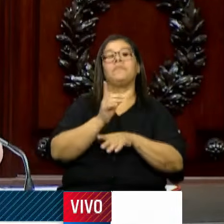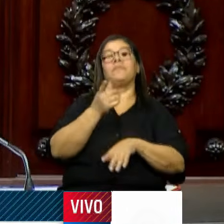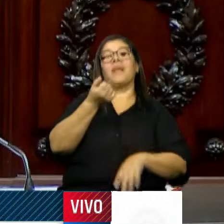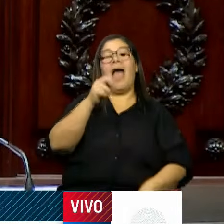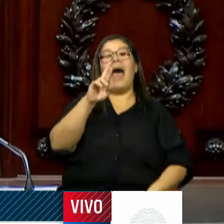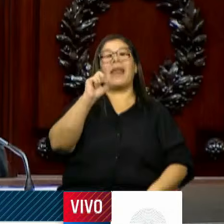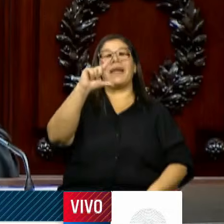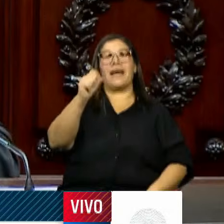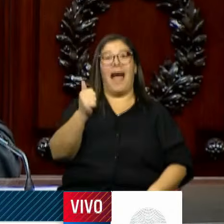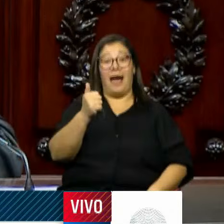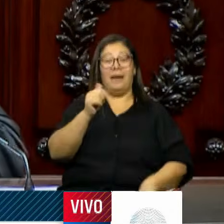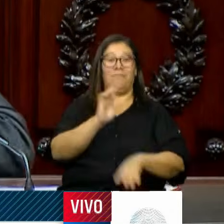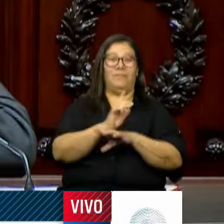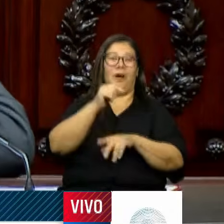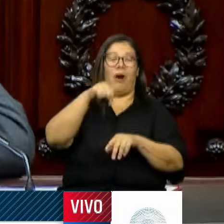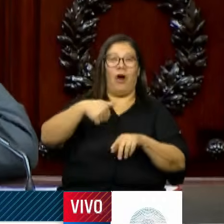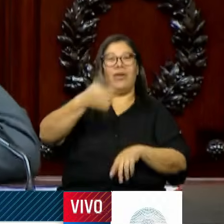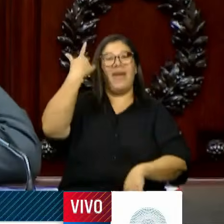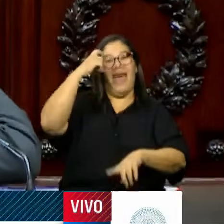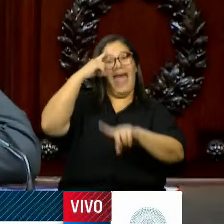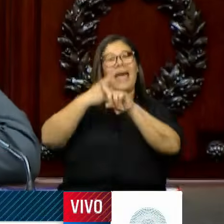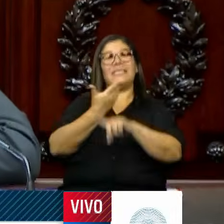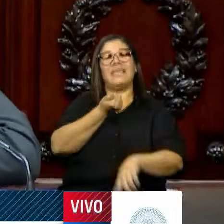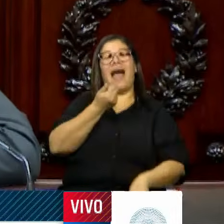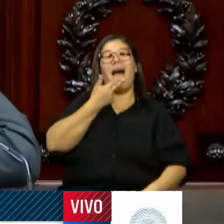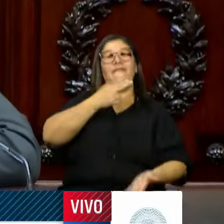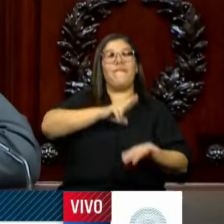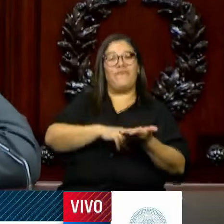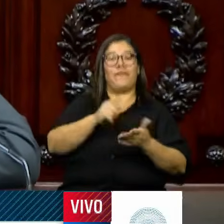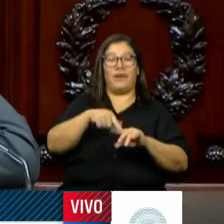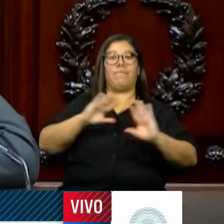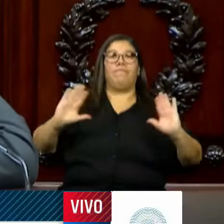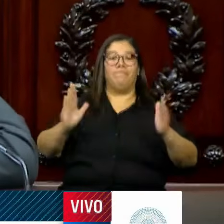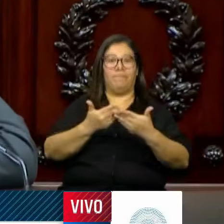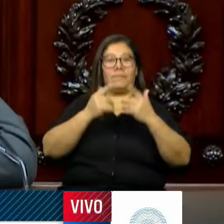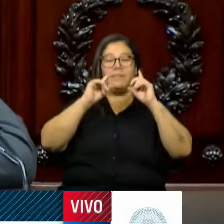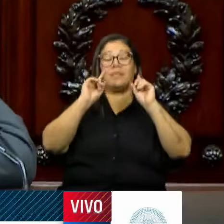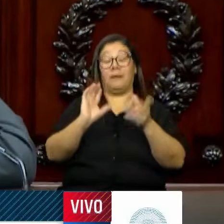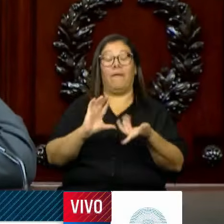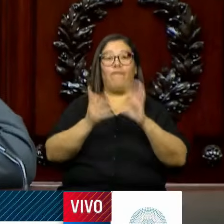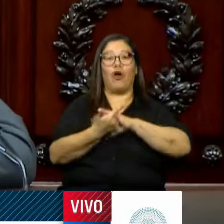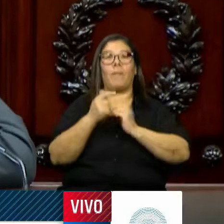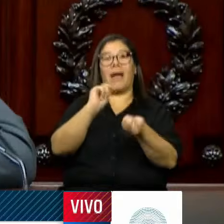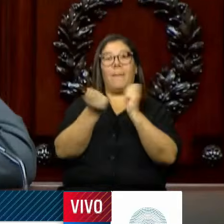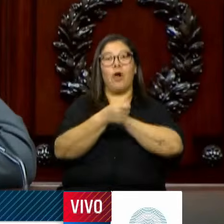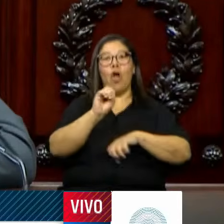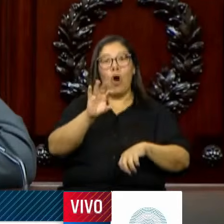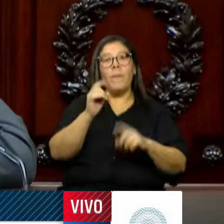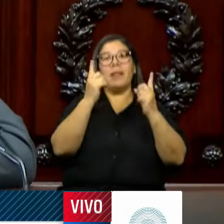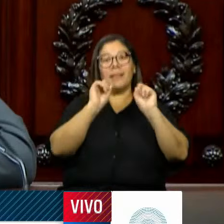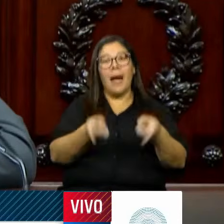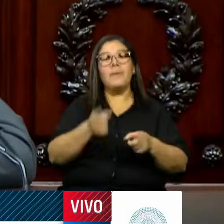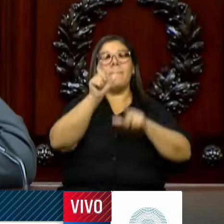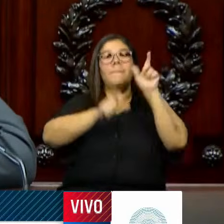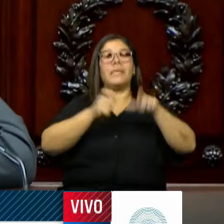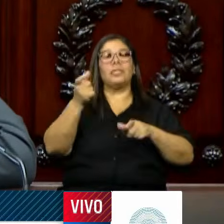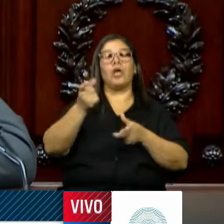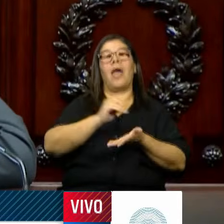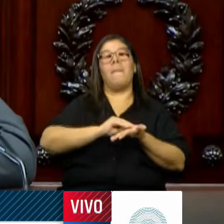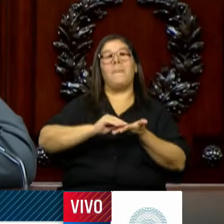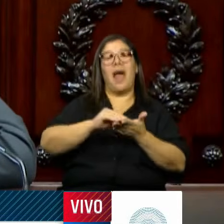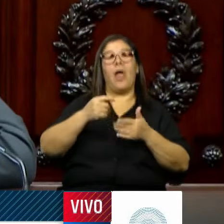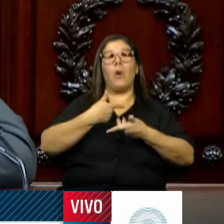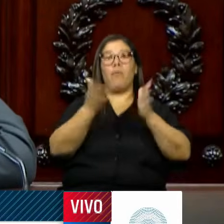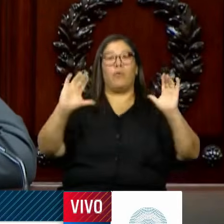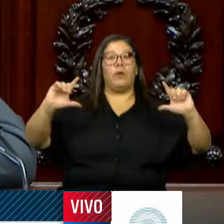como ARCA. Se eliminaron 29 fondos fiduciarios y se terminó con los privilegios hereditarios en el empleo público. En